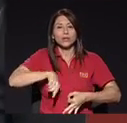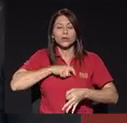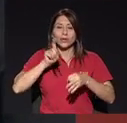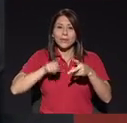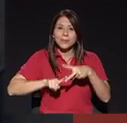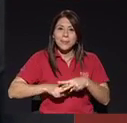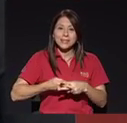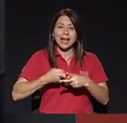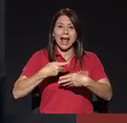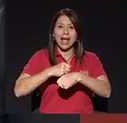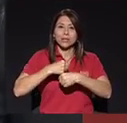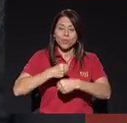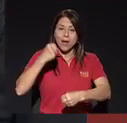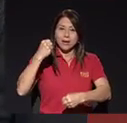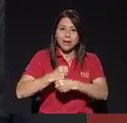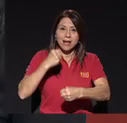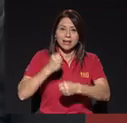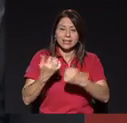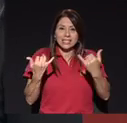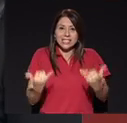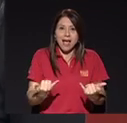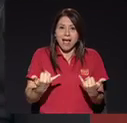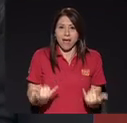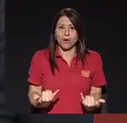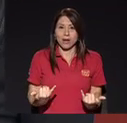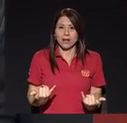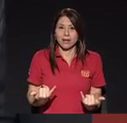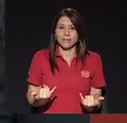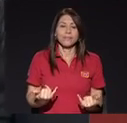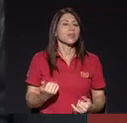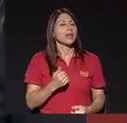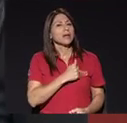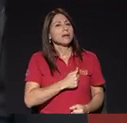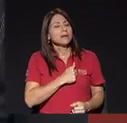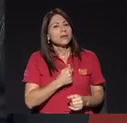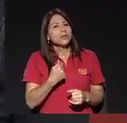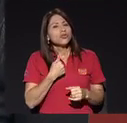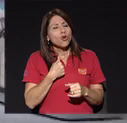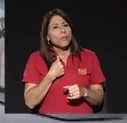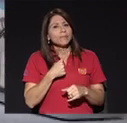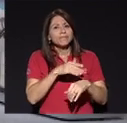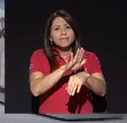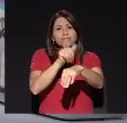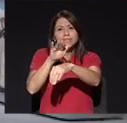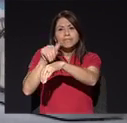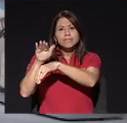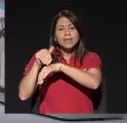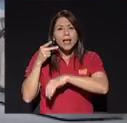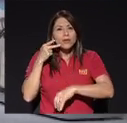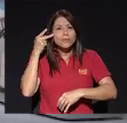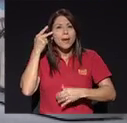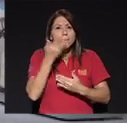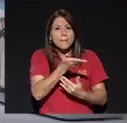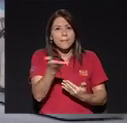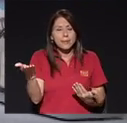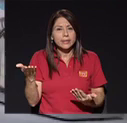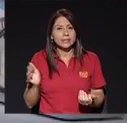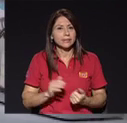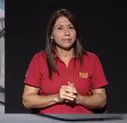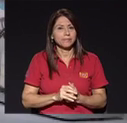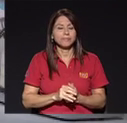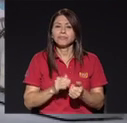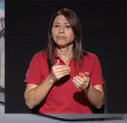que tenemos que empezar a actuar ya, o sea, es ahora. Yo hago un llamado a los papás, ¿verdad? Sí,